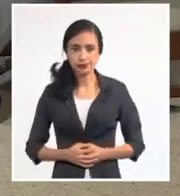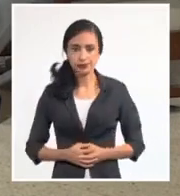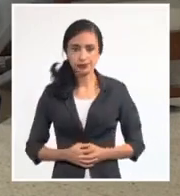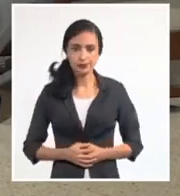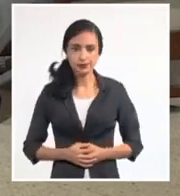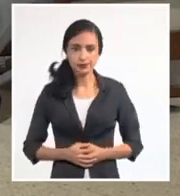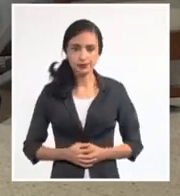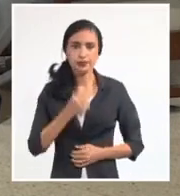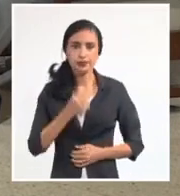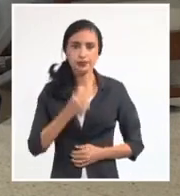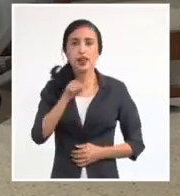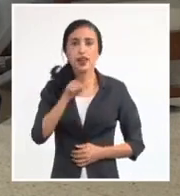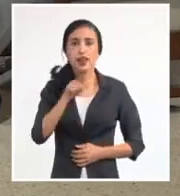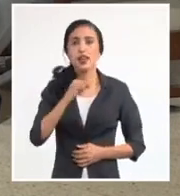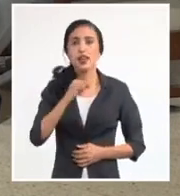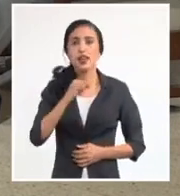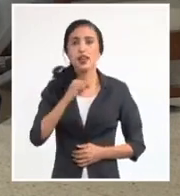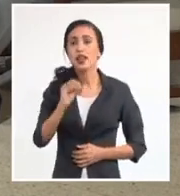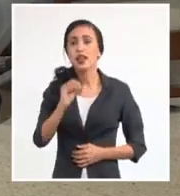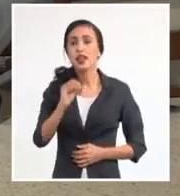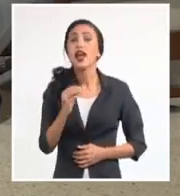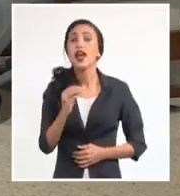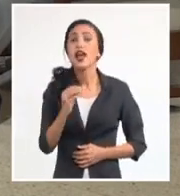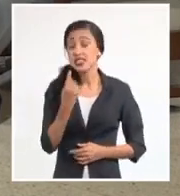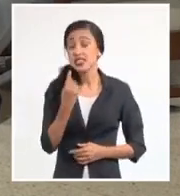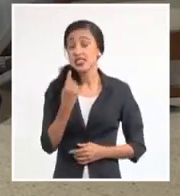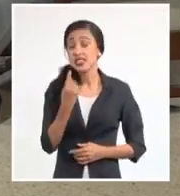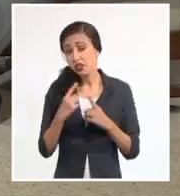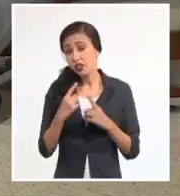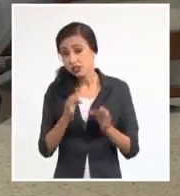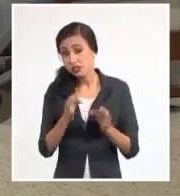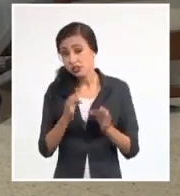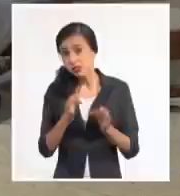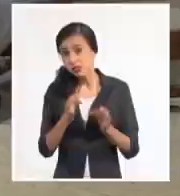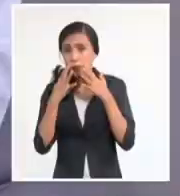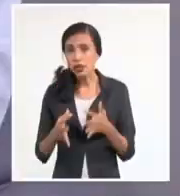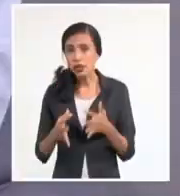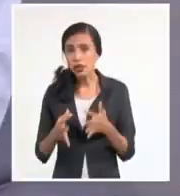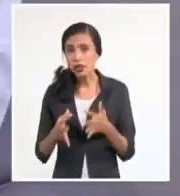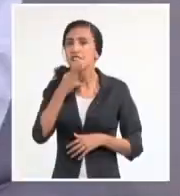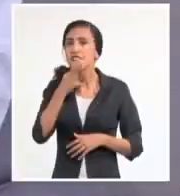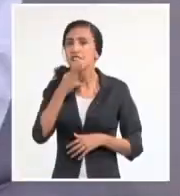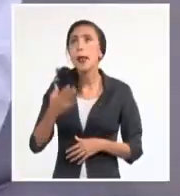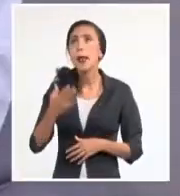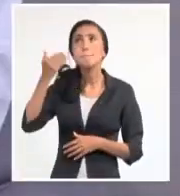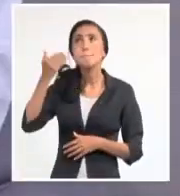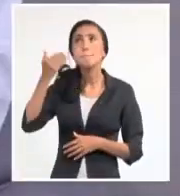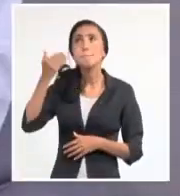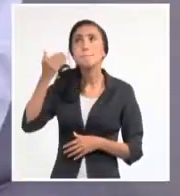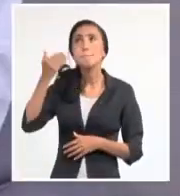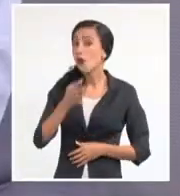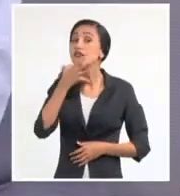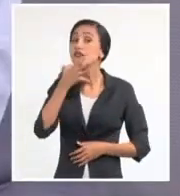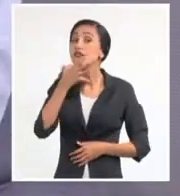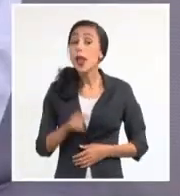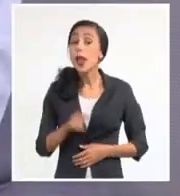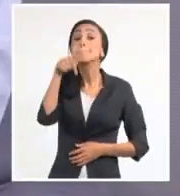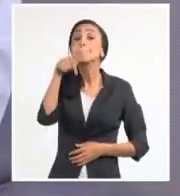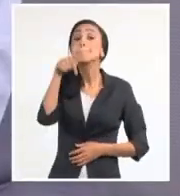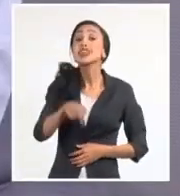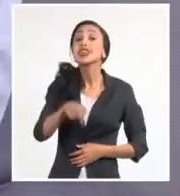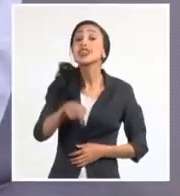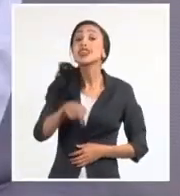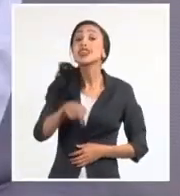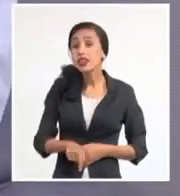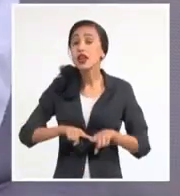decía una cosa hoy que es así, que es muy importante, que Fidel no es pasado, Fidel es presente, porque